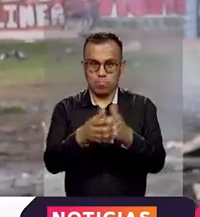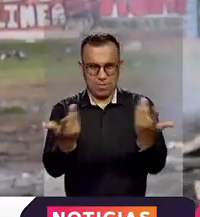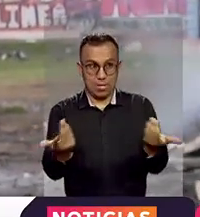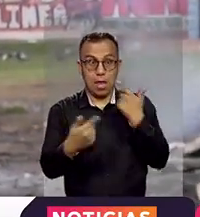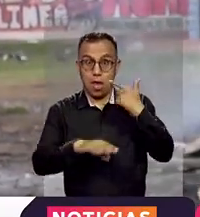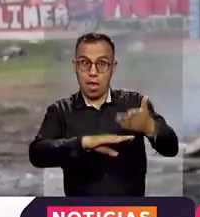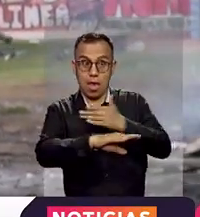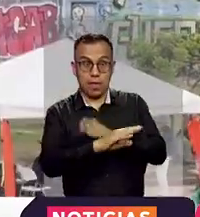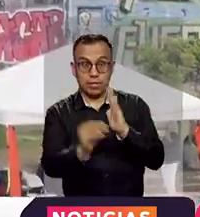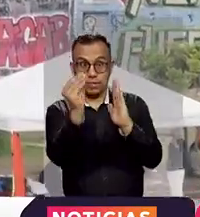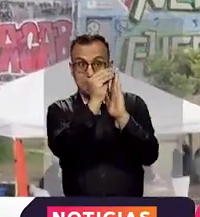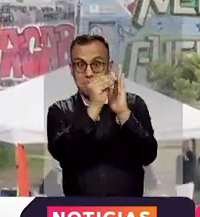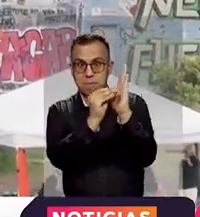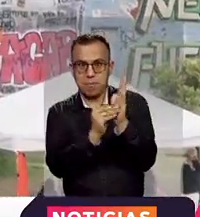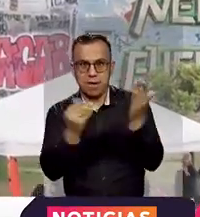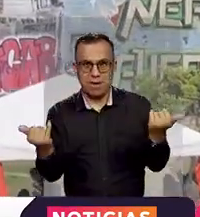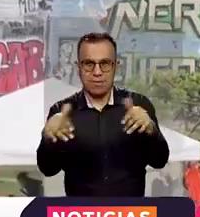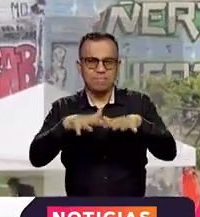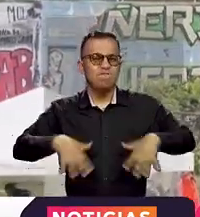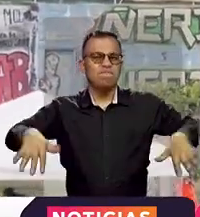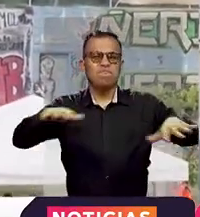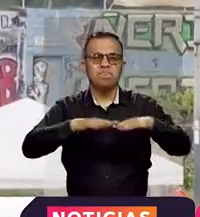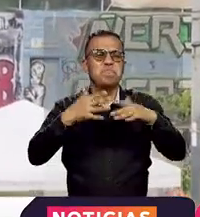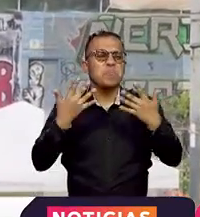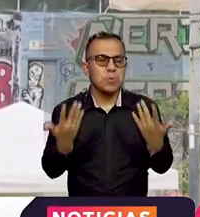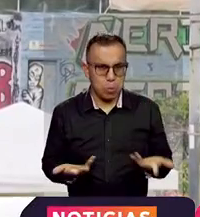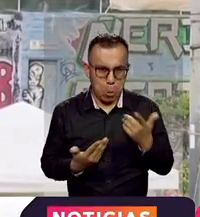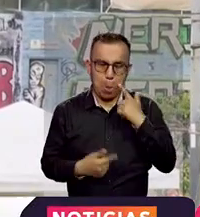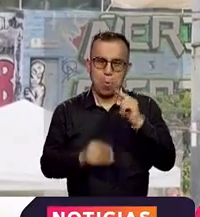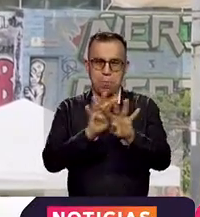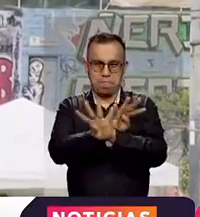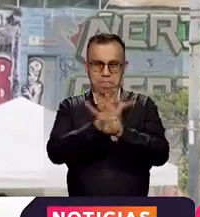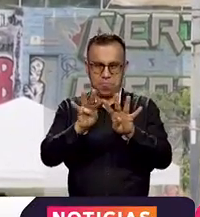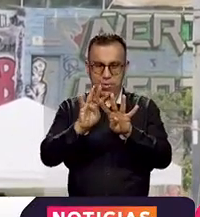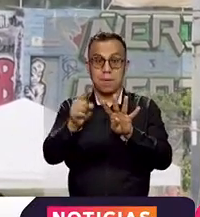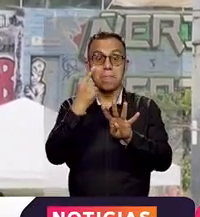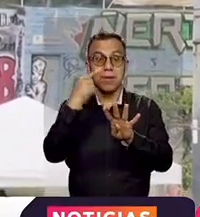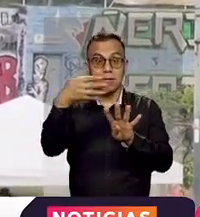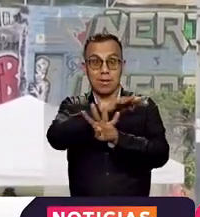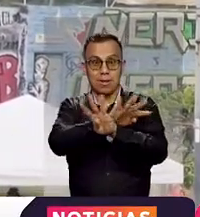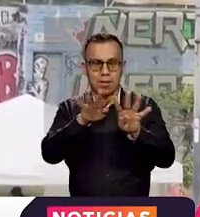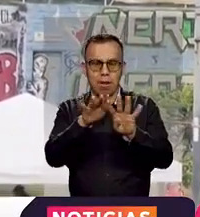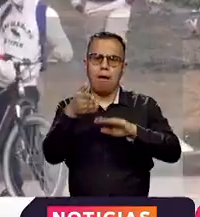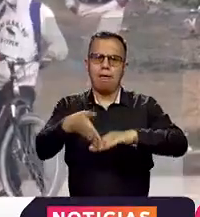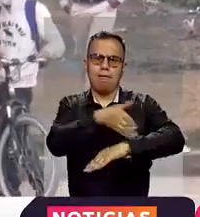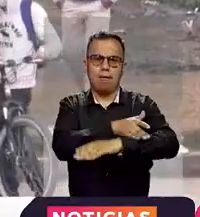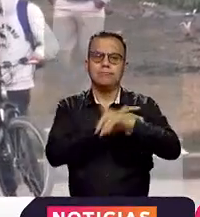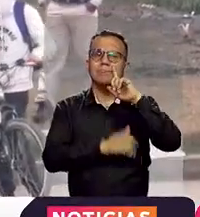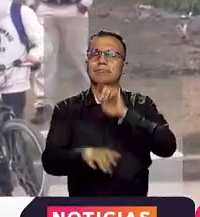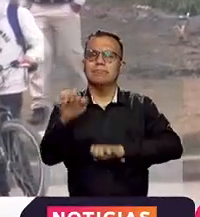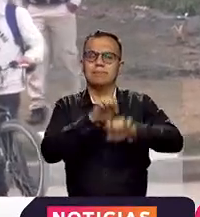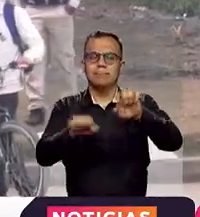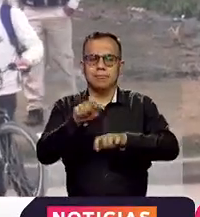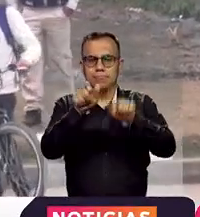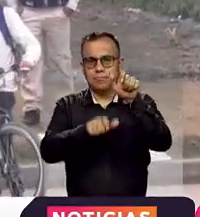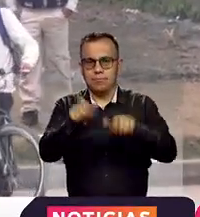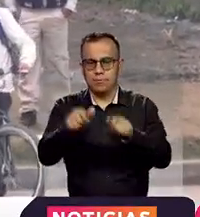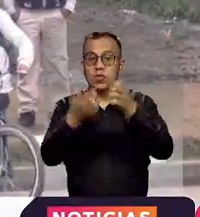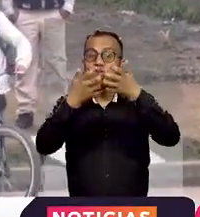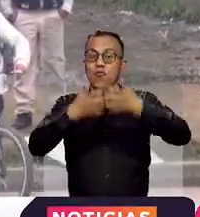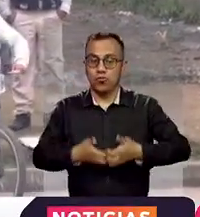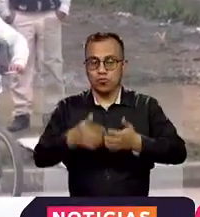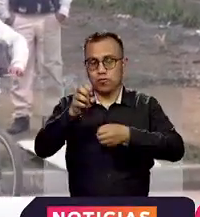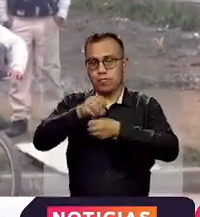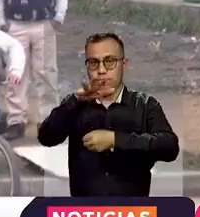que nos están colocando. En el lugar también hay presencia de la primera línea, que en más de una ocasión han defendido a la ciudadanía y funcionarios